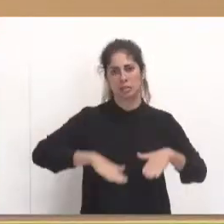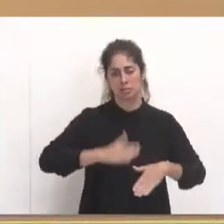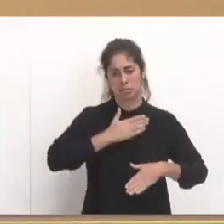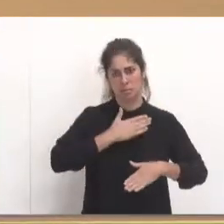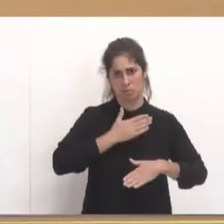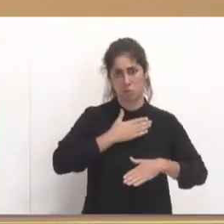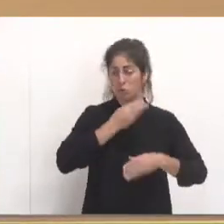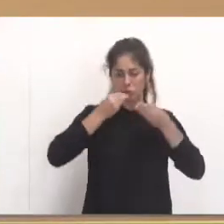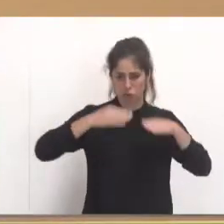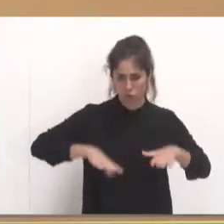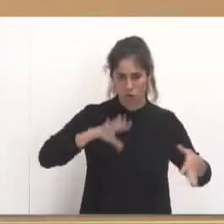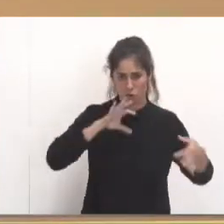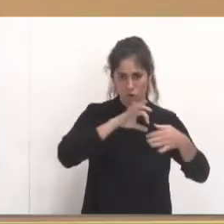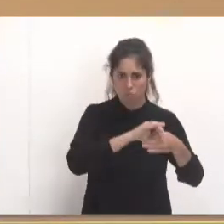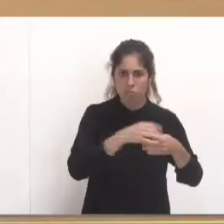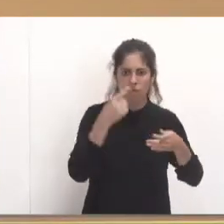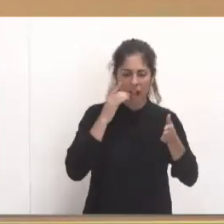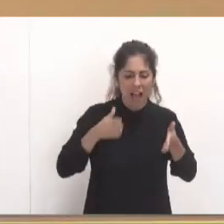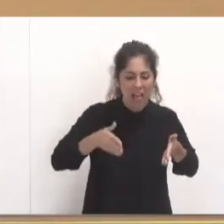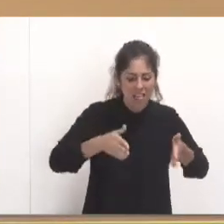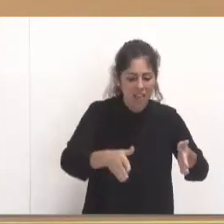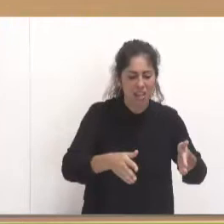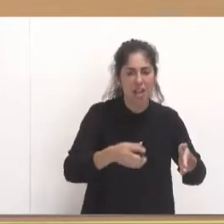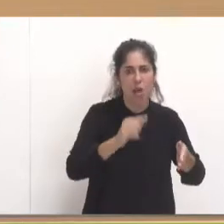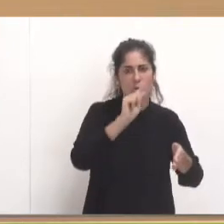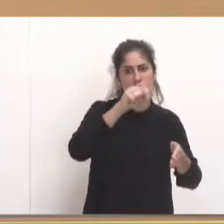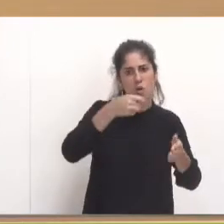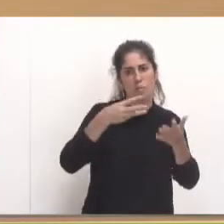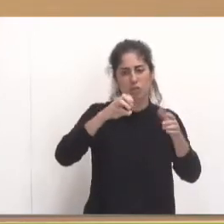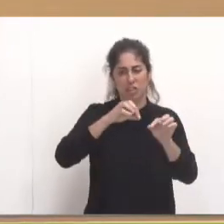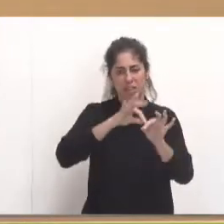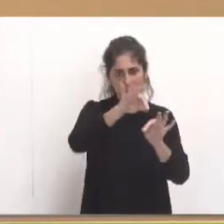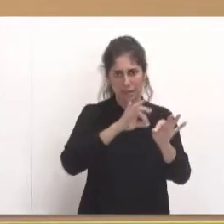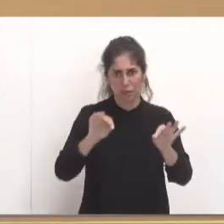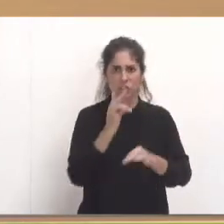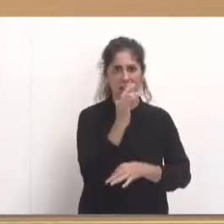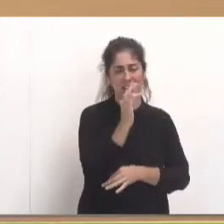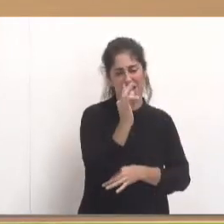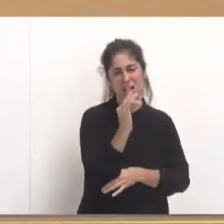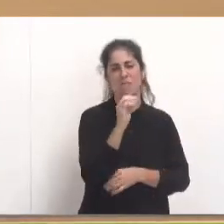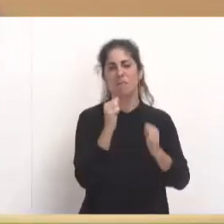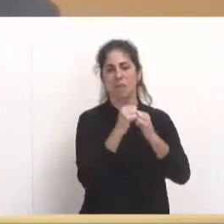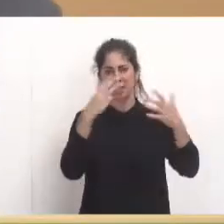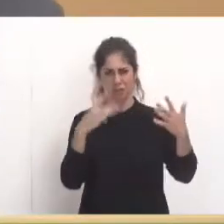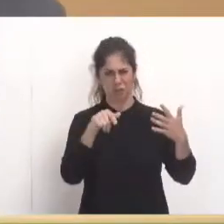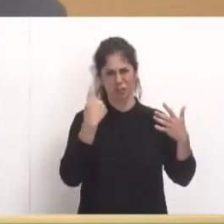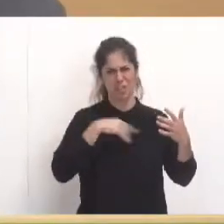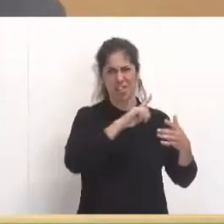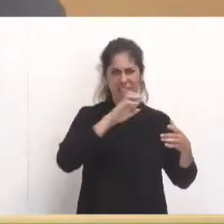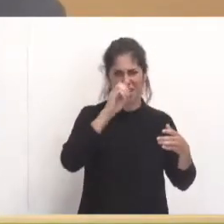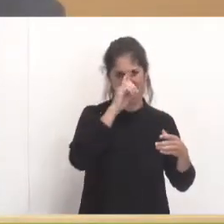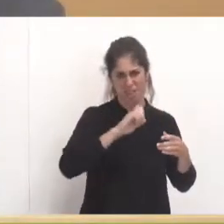en relación con la construcción de una acera de 1,80 metros en la TF-28, siendo esta una vía con más de 100 años de antigüedad.